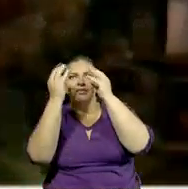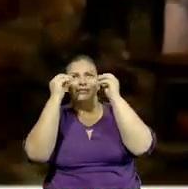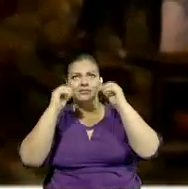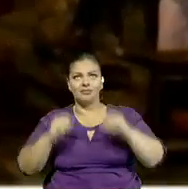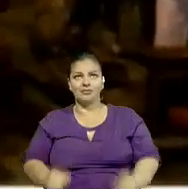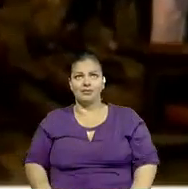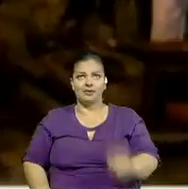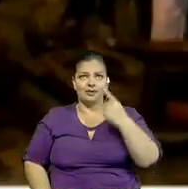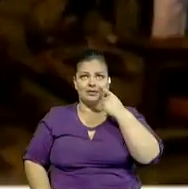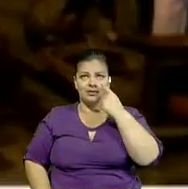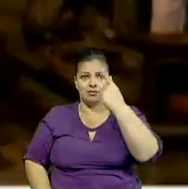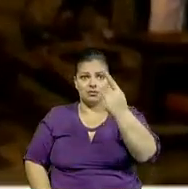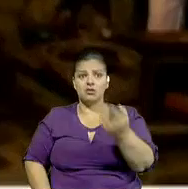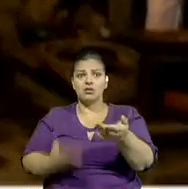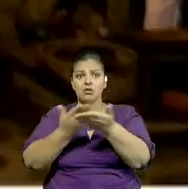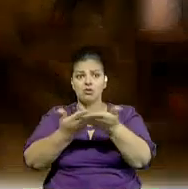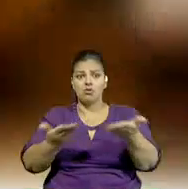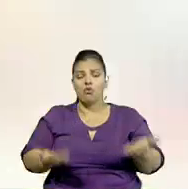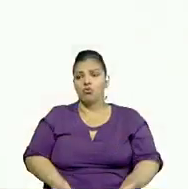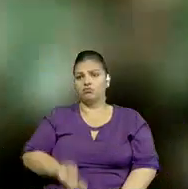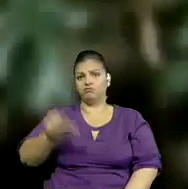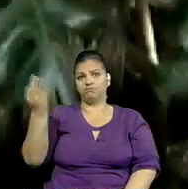cosas originales,